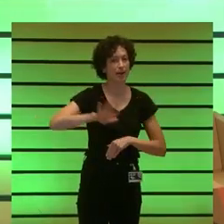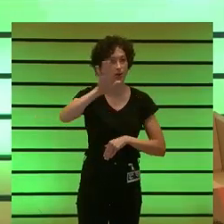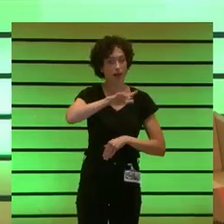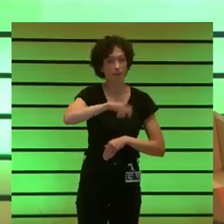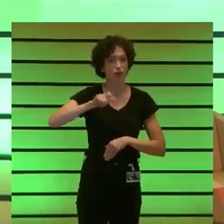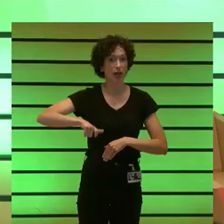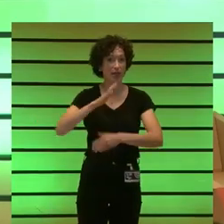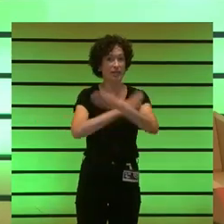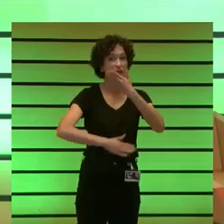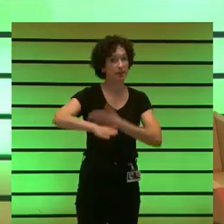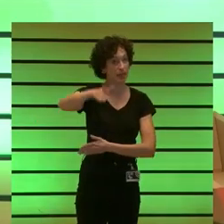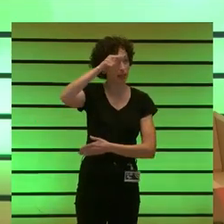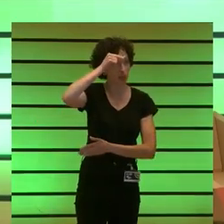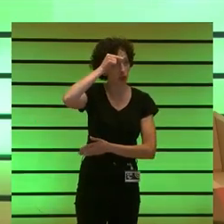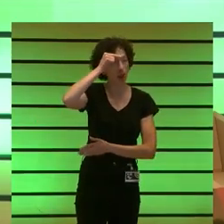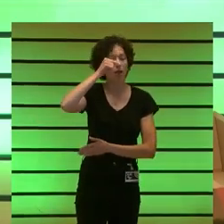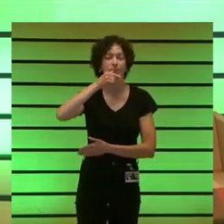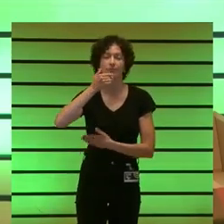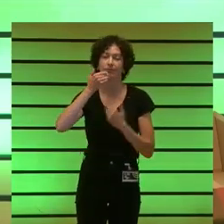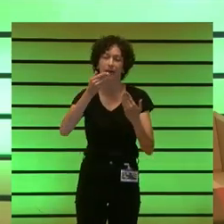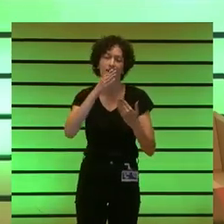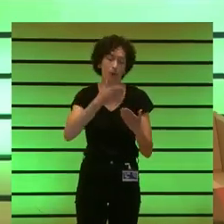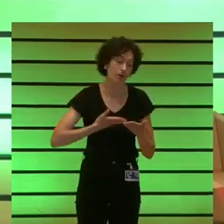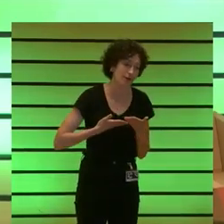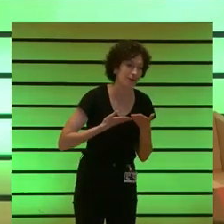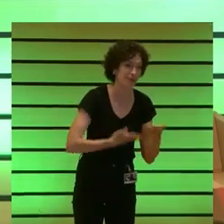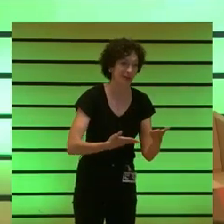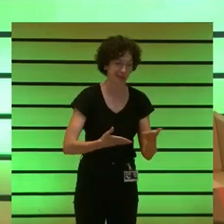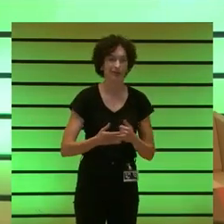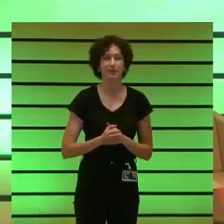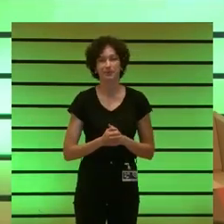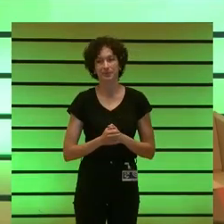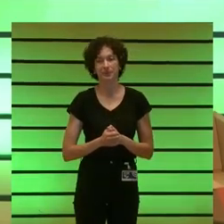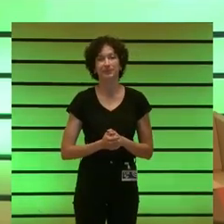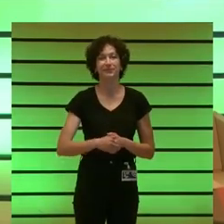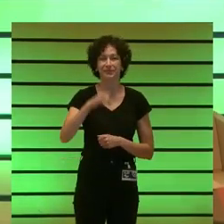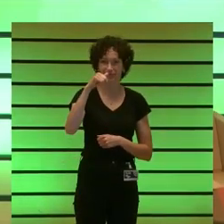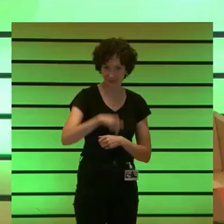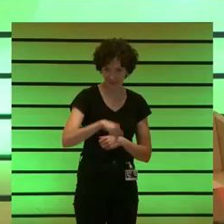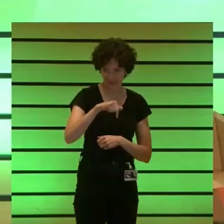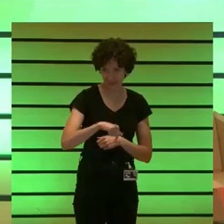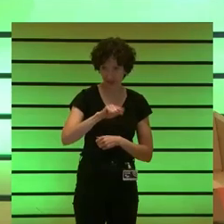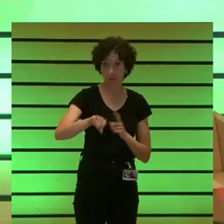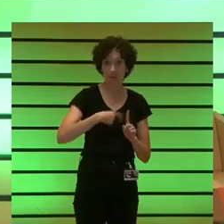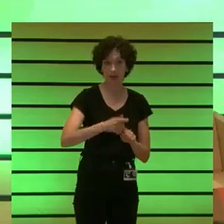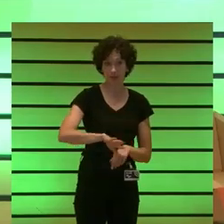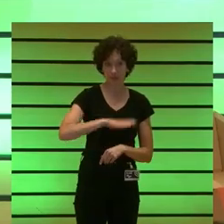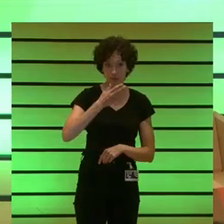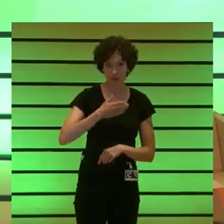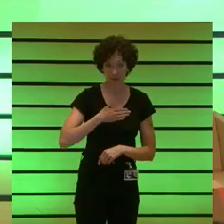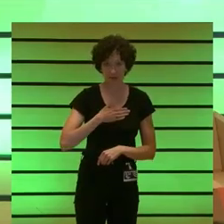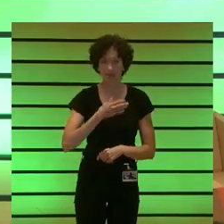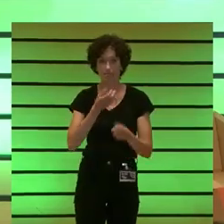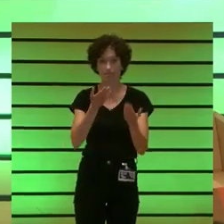Discapacidad Intelectual. Así que gracias por invitarme, Carolina, hoy. Hoy y mañana vamos a